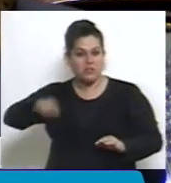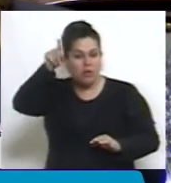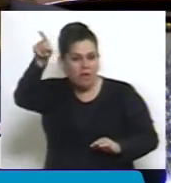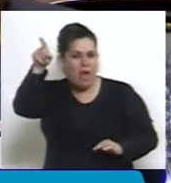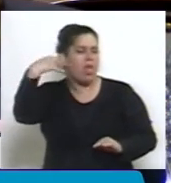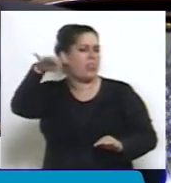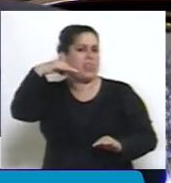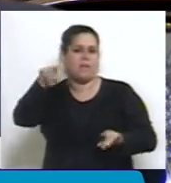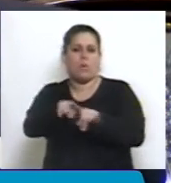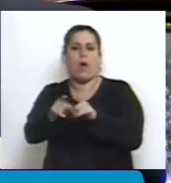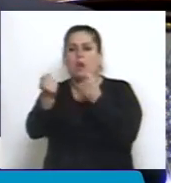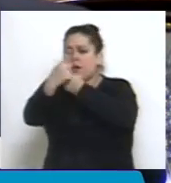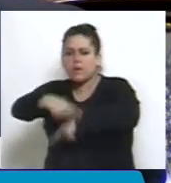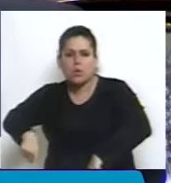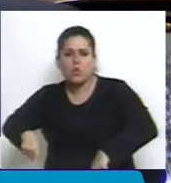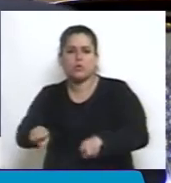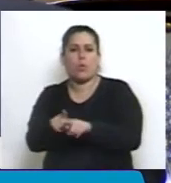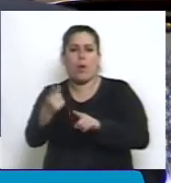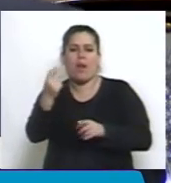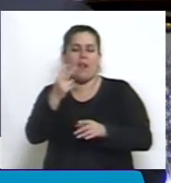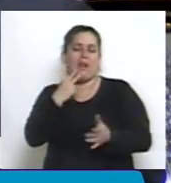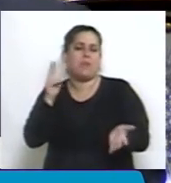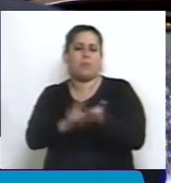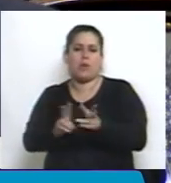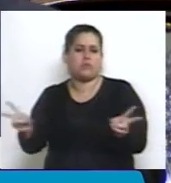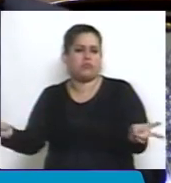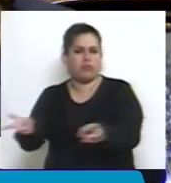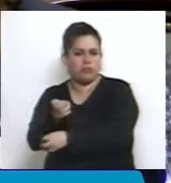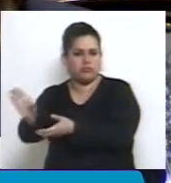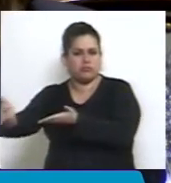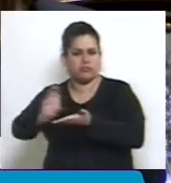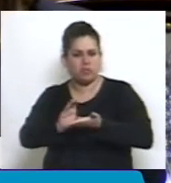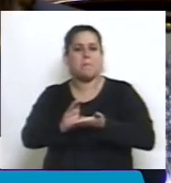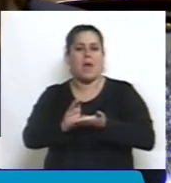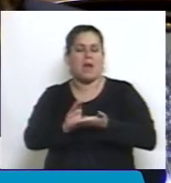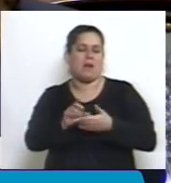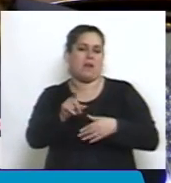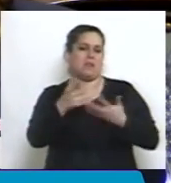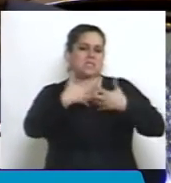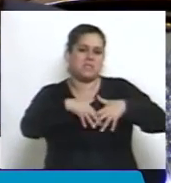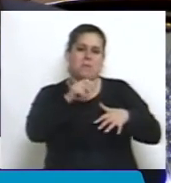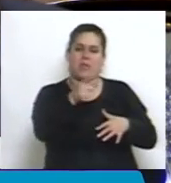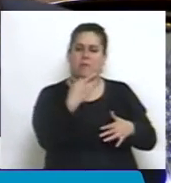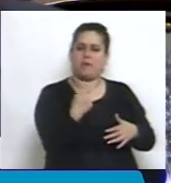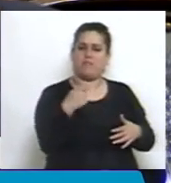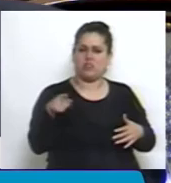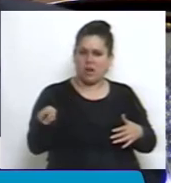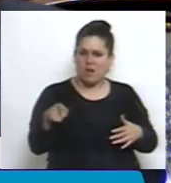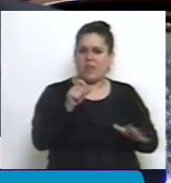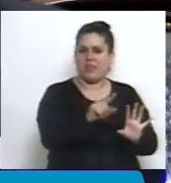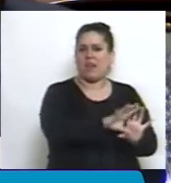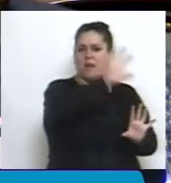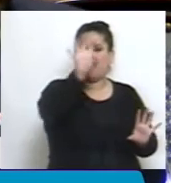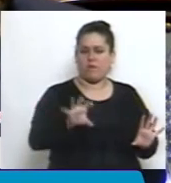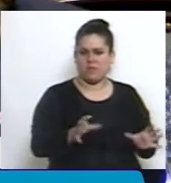con recursos provenientes de rentas generales los déficits globales de los sistemas previsionales provinciales